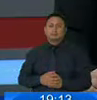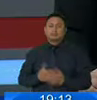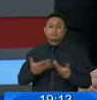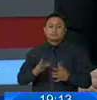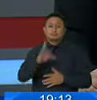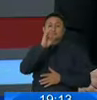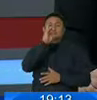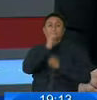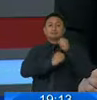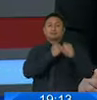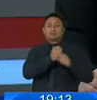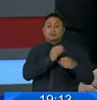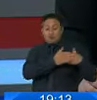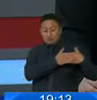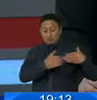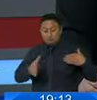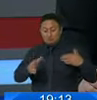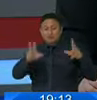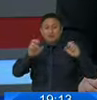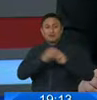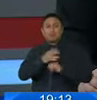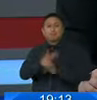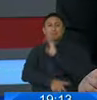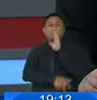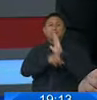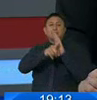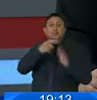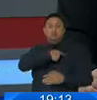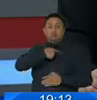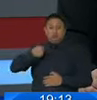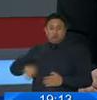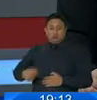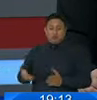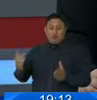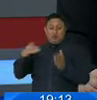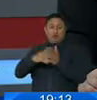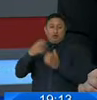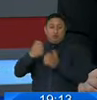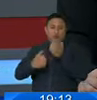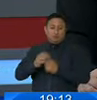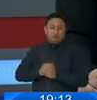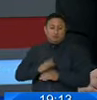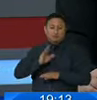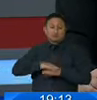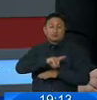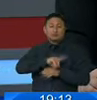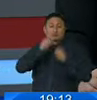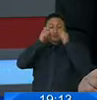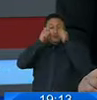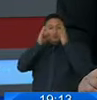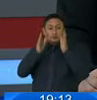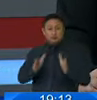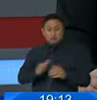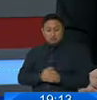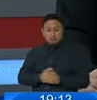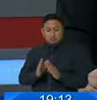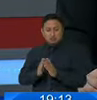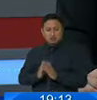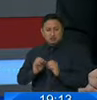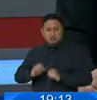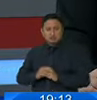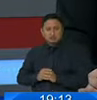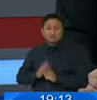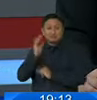de 7 años, el caso Petrochina nuevamente sale a la luz pública, ya que el fiscal encargado, Paul Pérez, habría solicitado asistencia